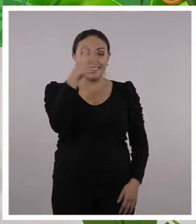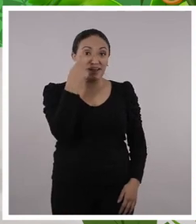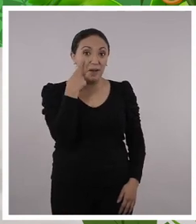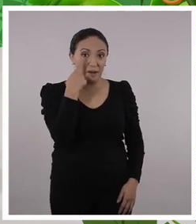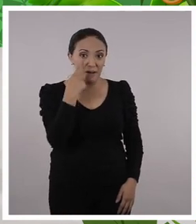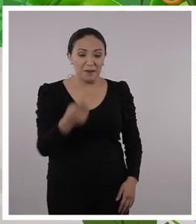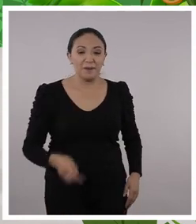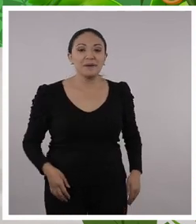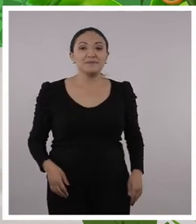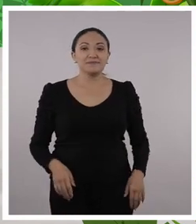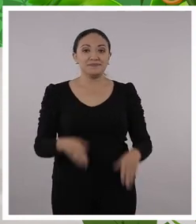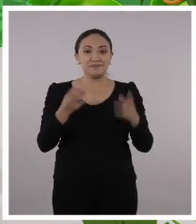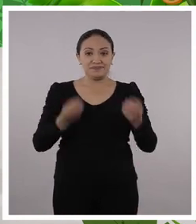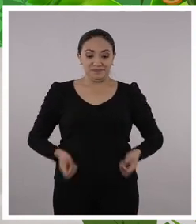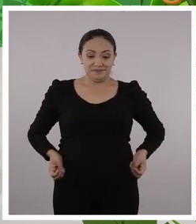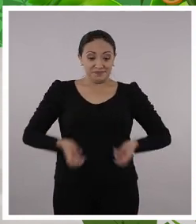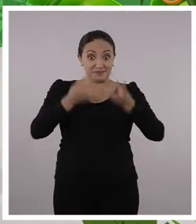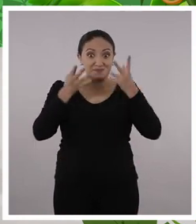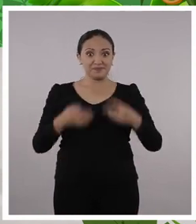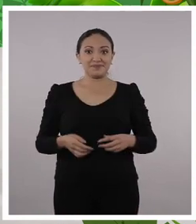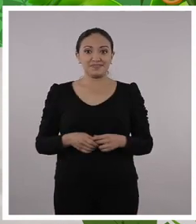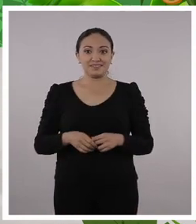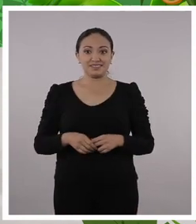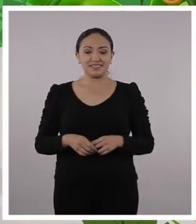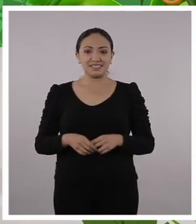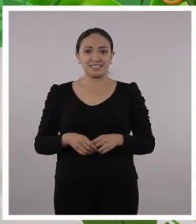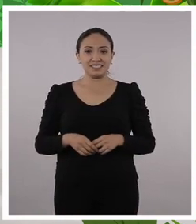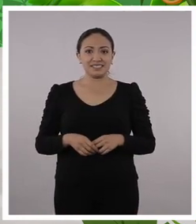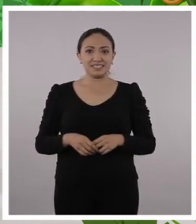Vamos a ver, es mi turno. Y dice...